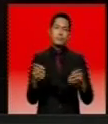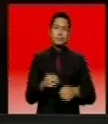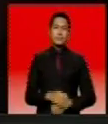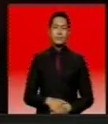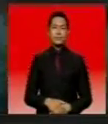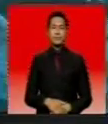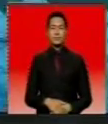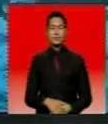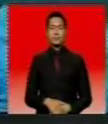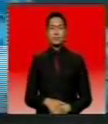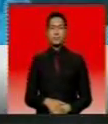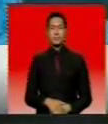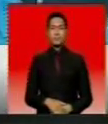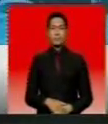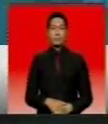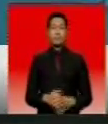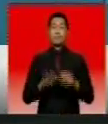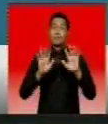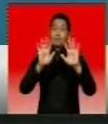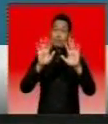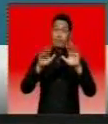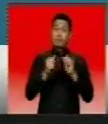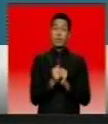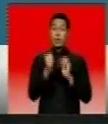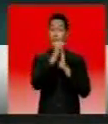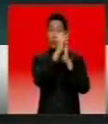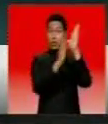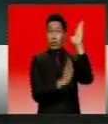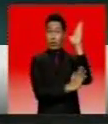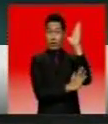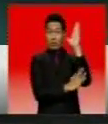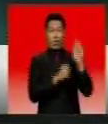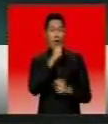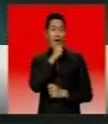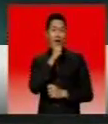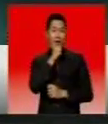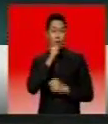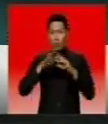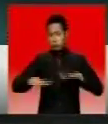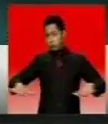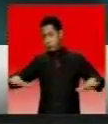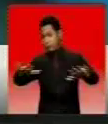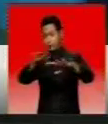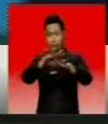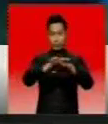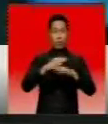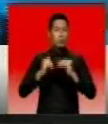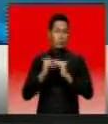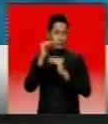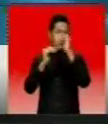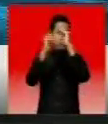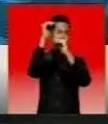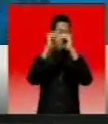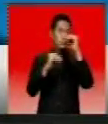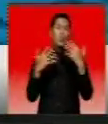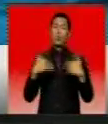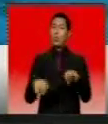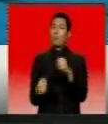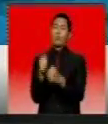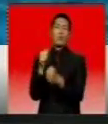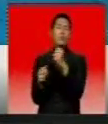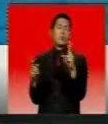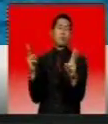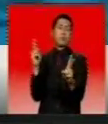Y es que sin los megaproyectos hídricos, las inundaciones serían más graves en la cuenca baja del litoral, mientras que las emergencias